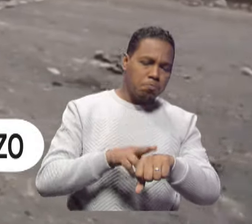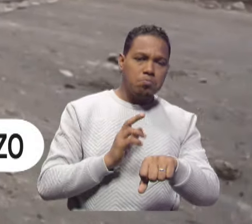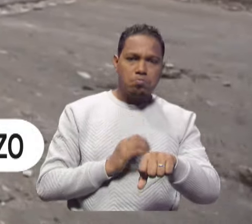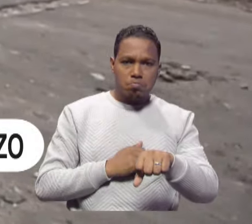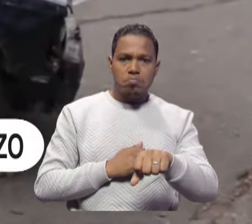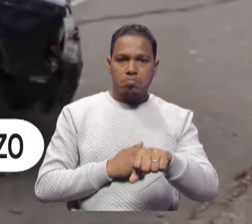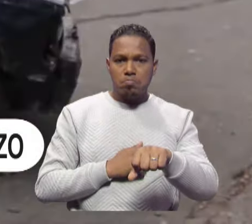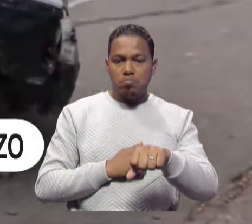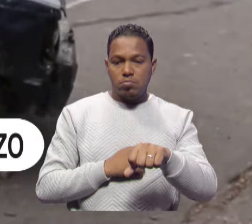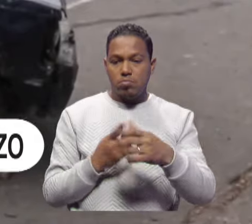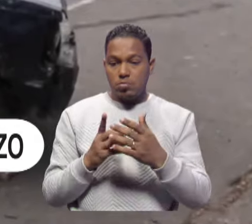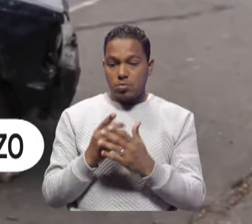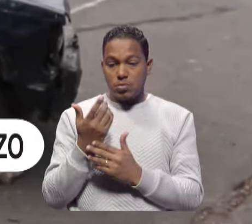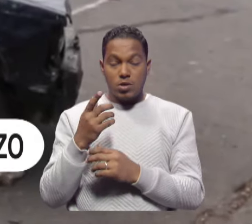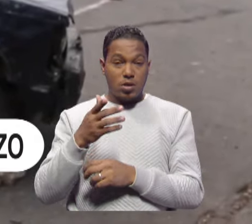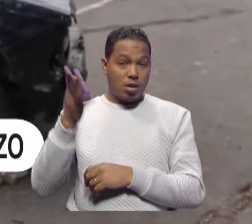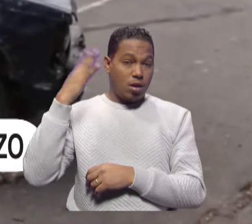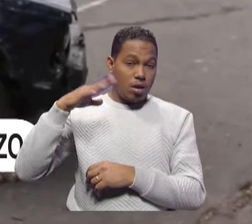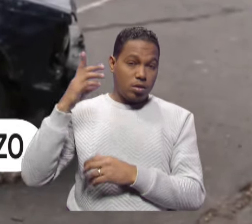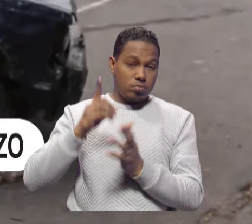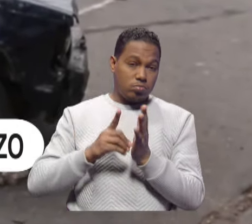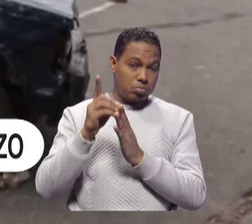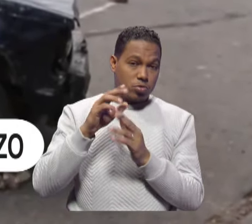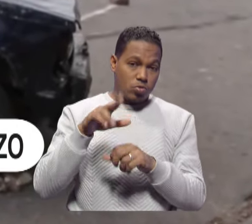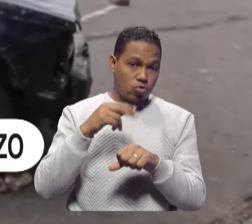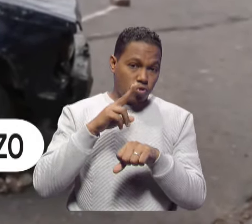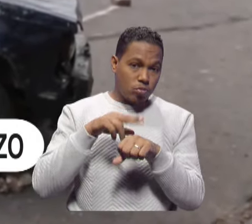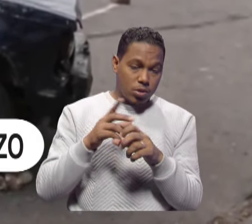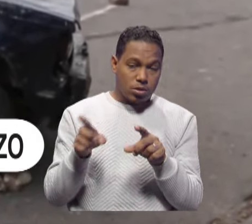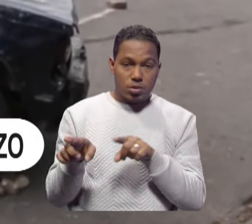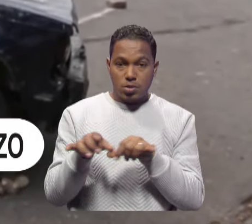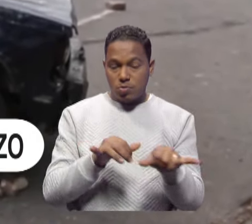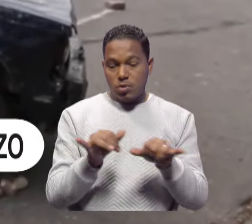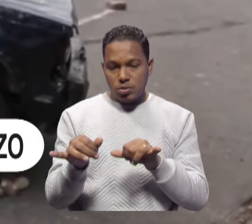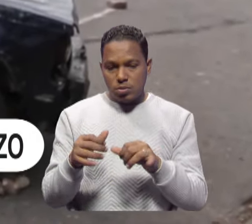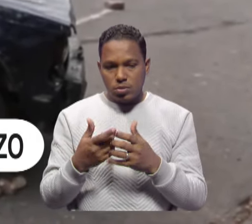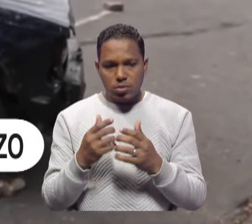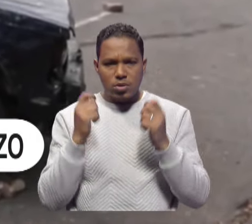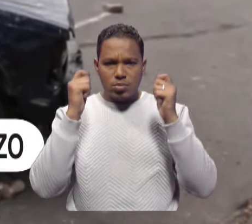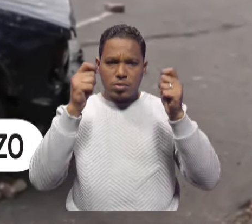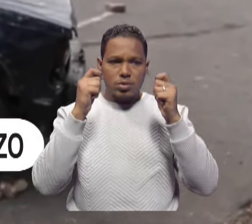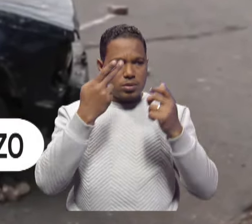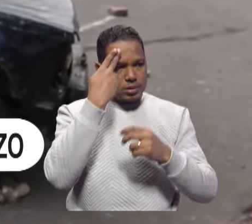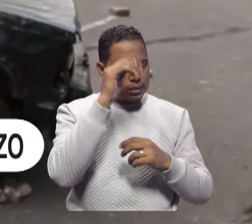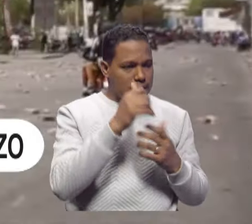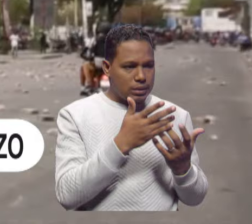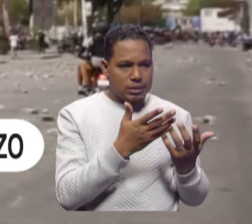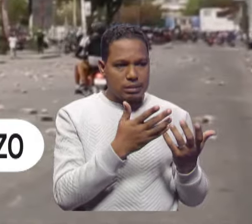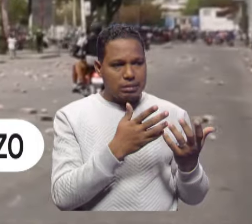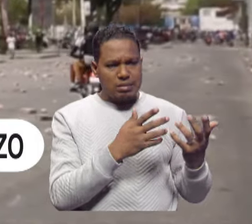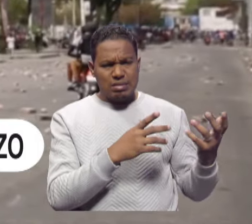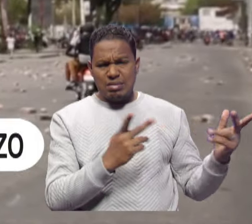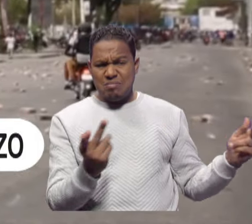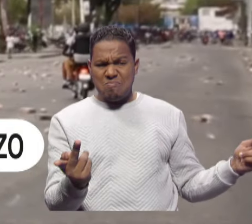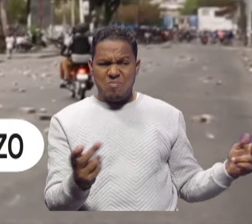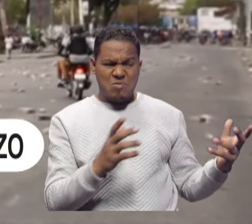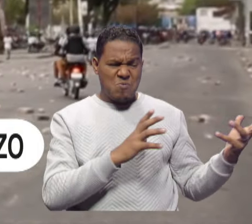se desarrolla en días anteriores, cuando las protestas en Haití no han sido